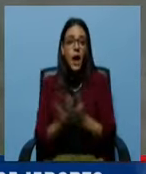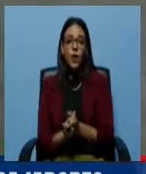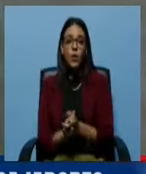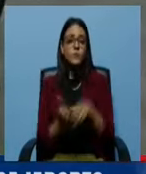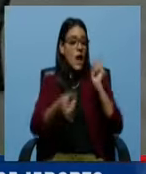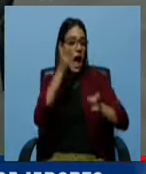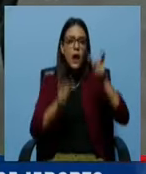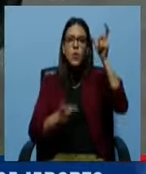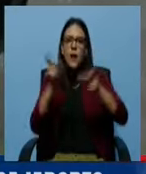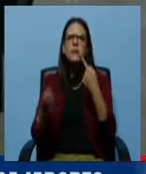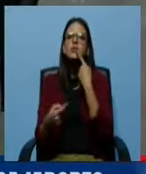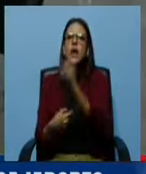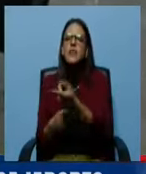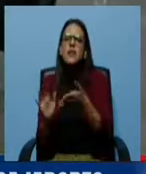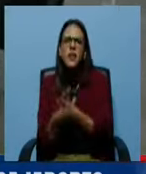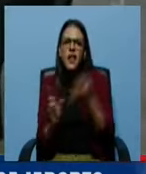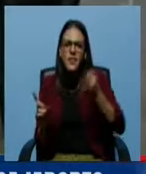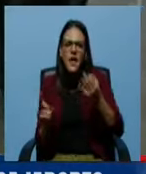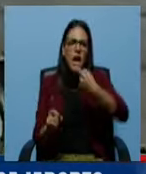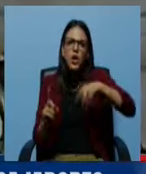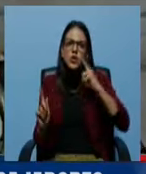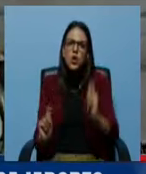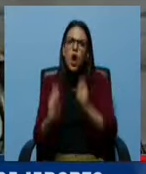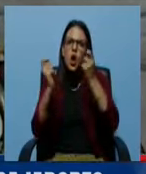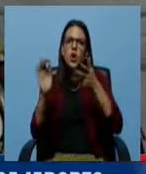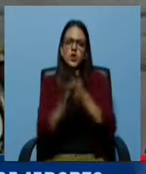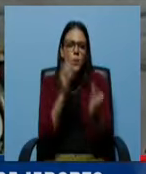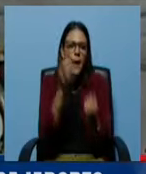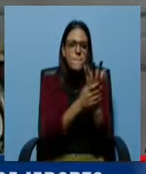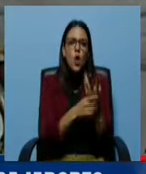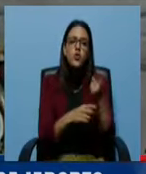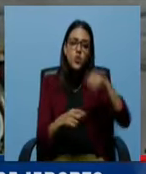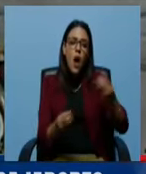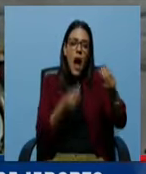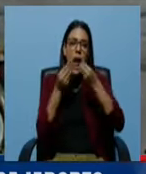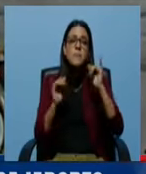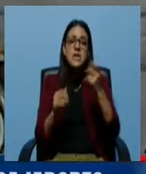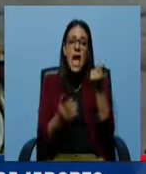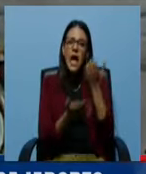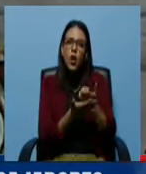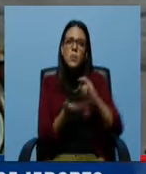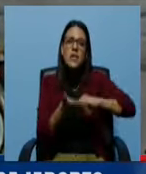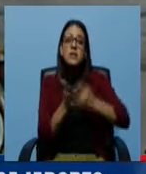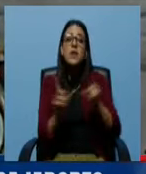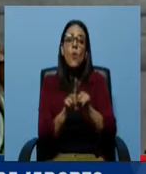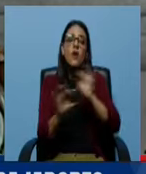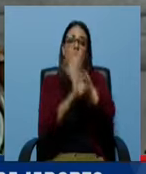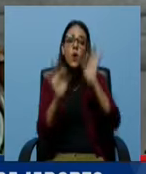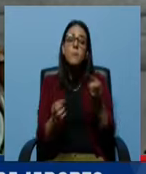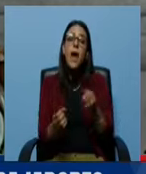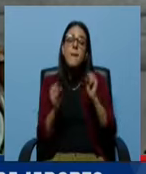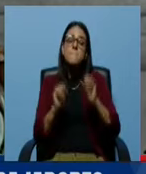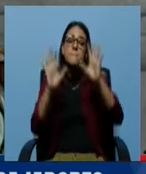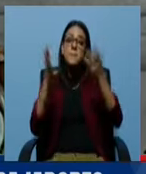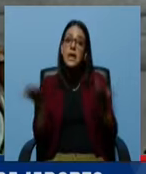Alguna gente dice que lo que hemos logrado en la producción de alimentos y en la economía es un milagro.